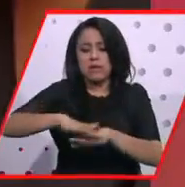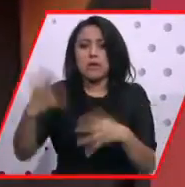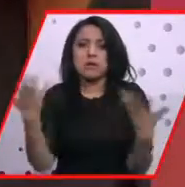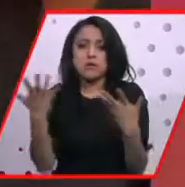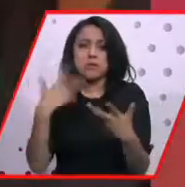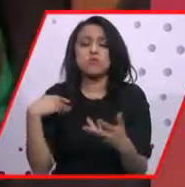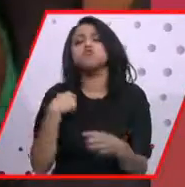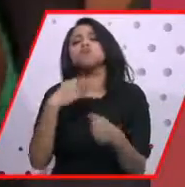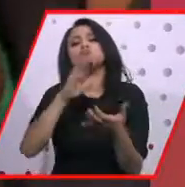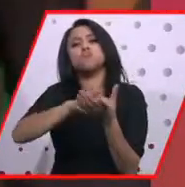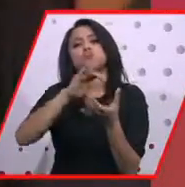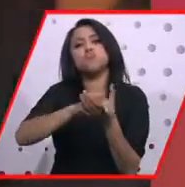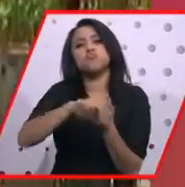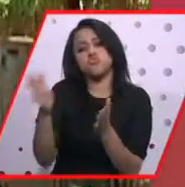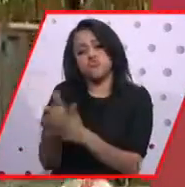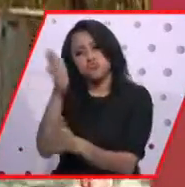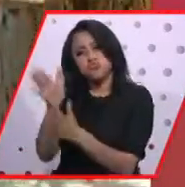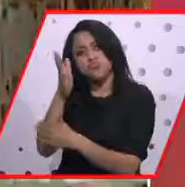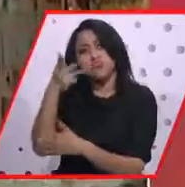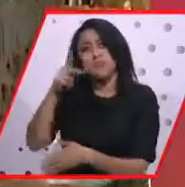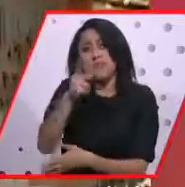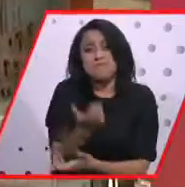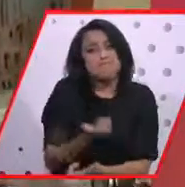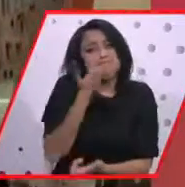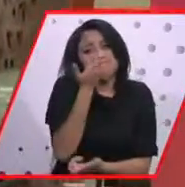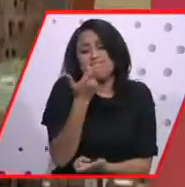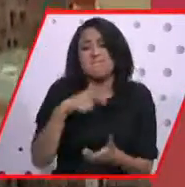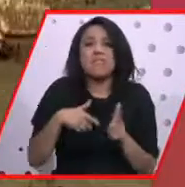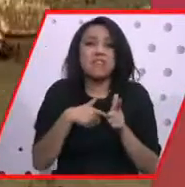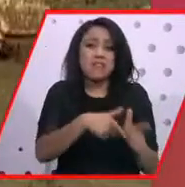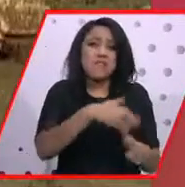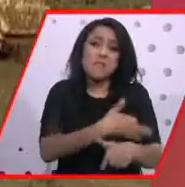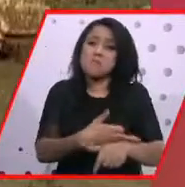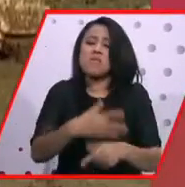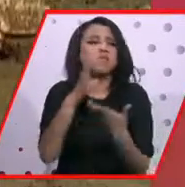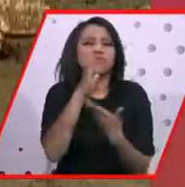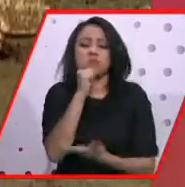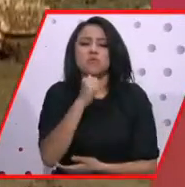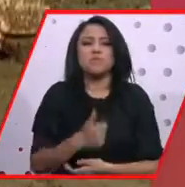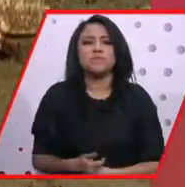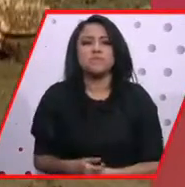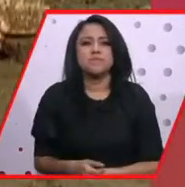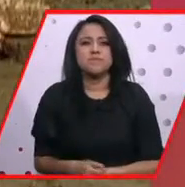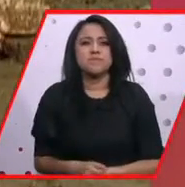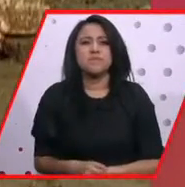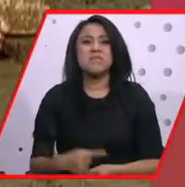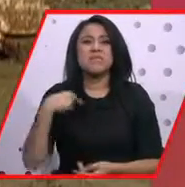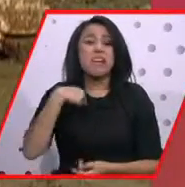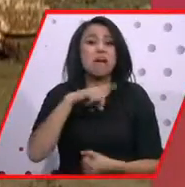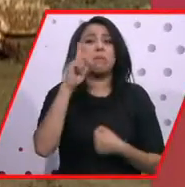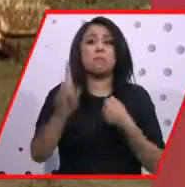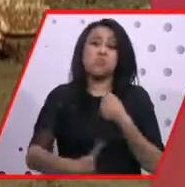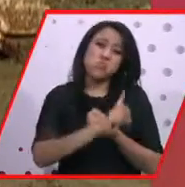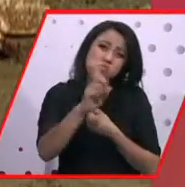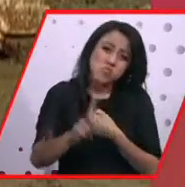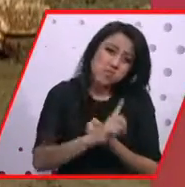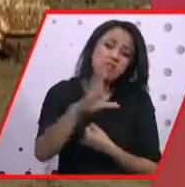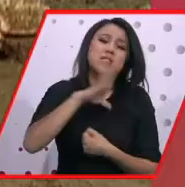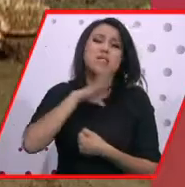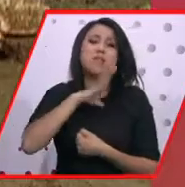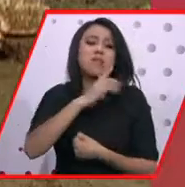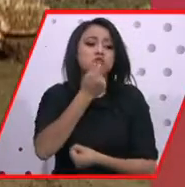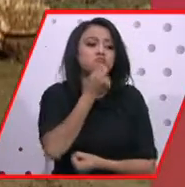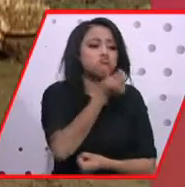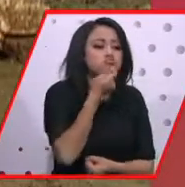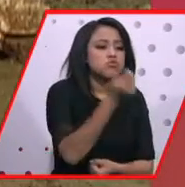albañil. Los ingresos son insuficientes para mantener a la familia. Ya se me vino todo lo pesado ya para las criaturas en la